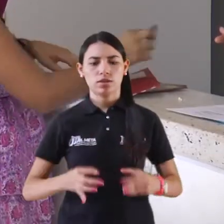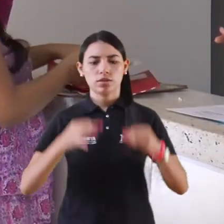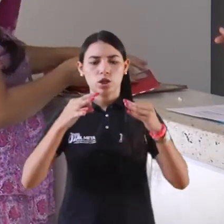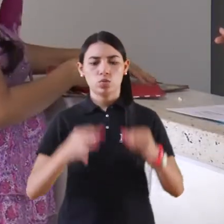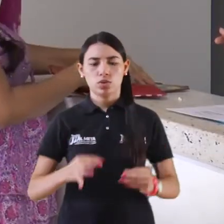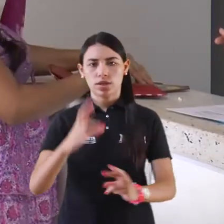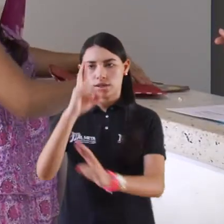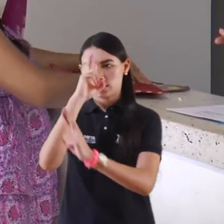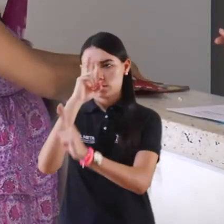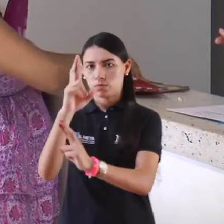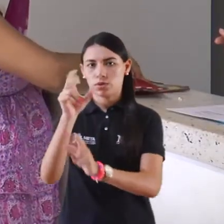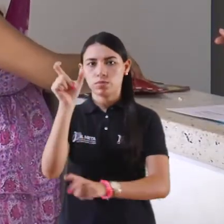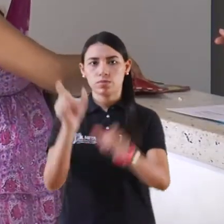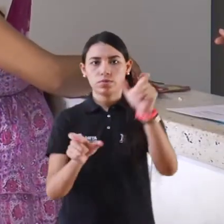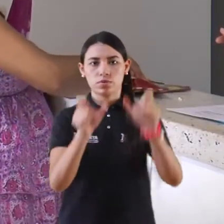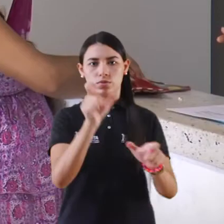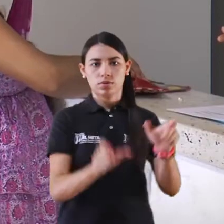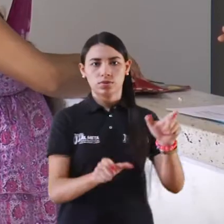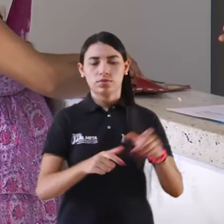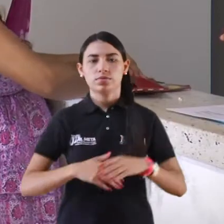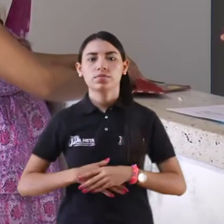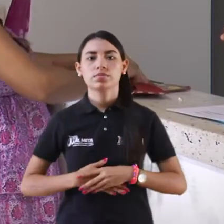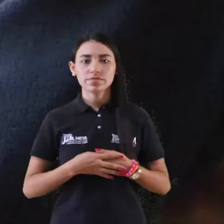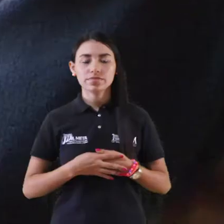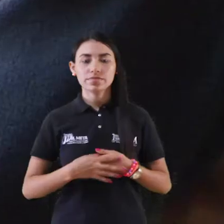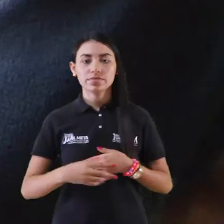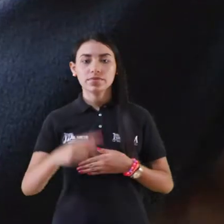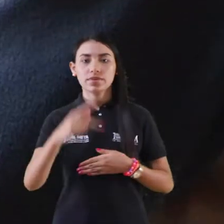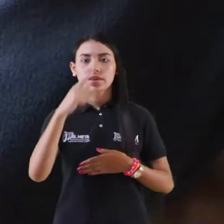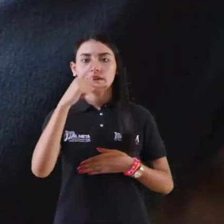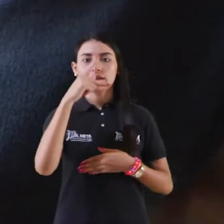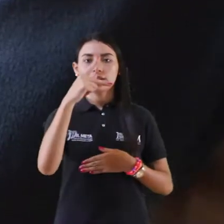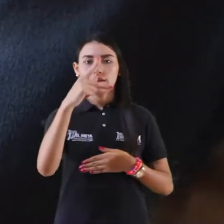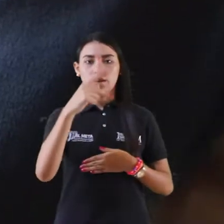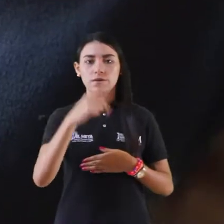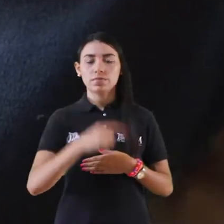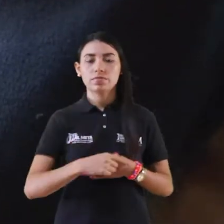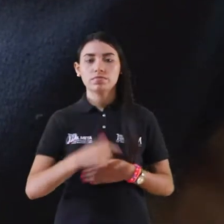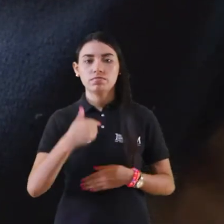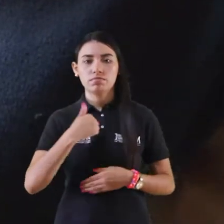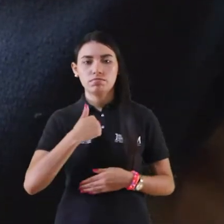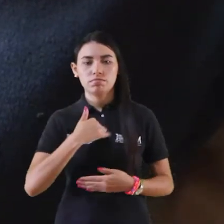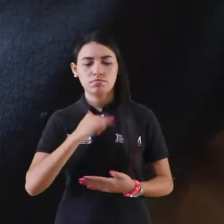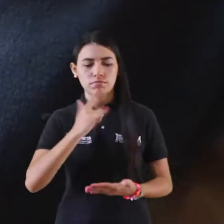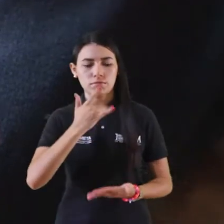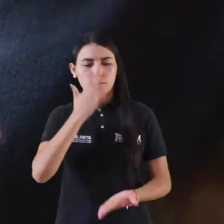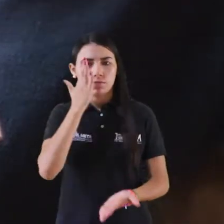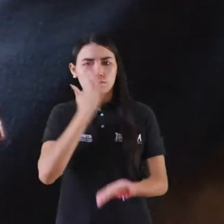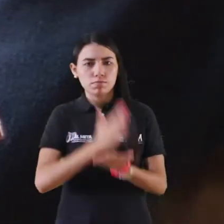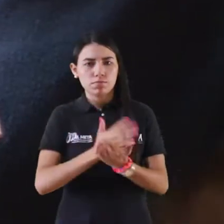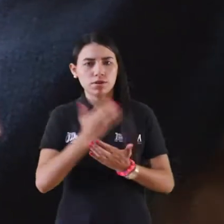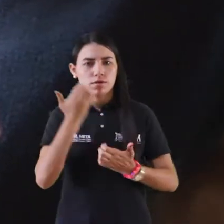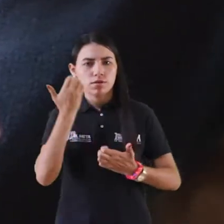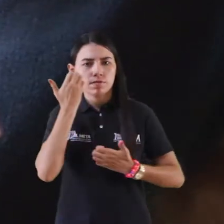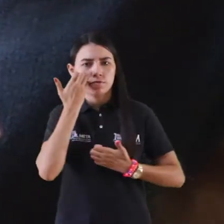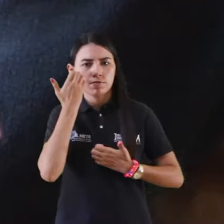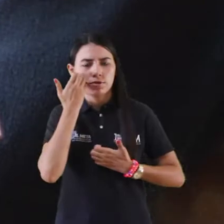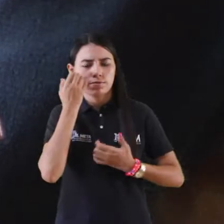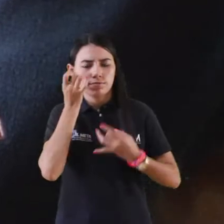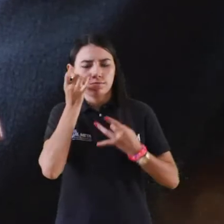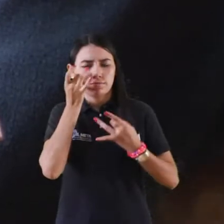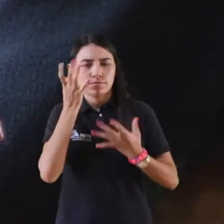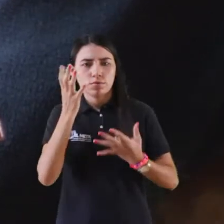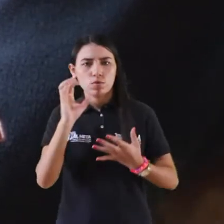y respeto a su intimidad. A la intimidad. Se garantiza la confidencialidad de